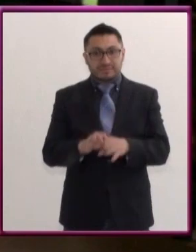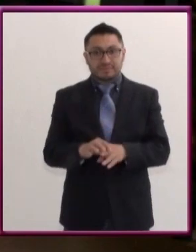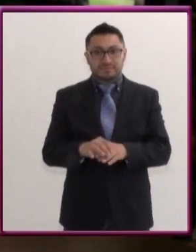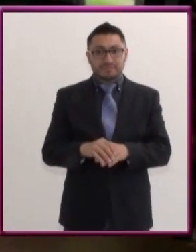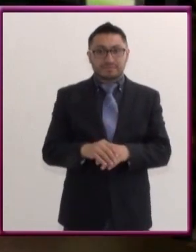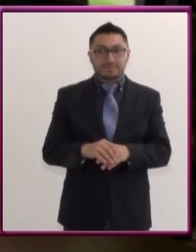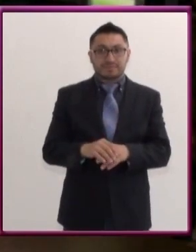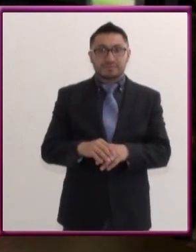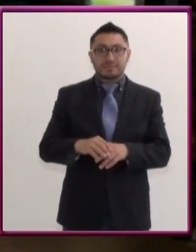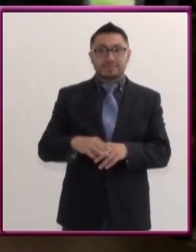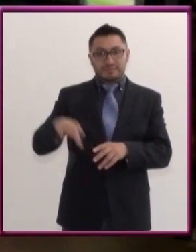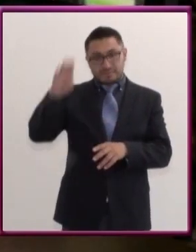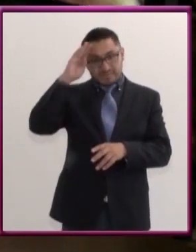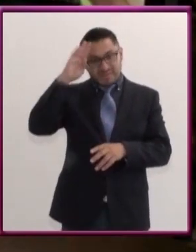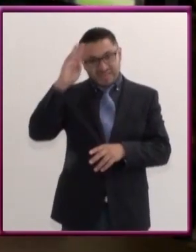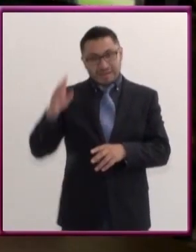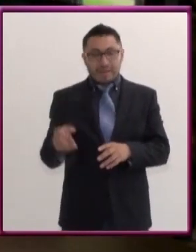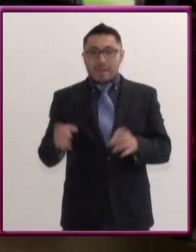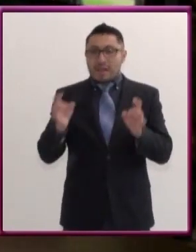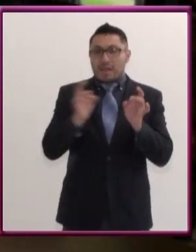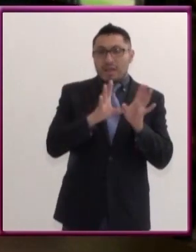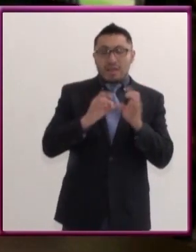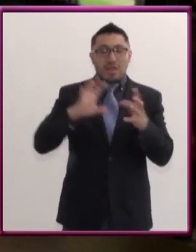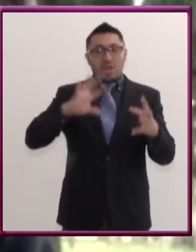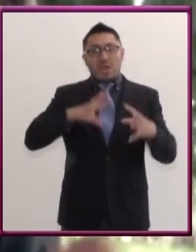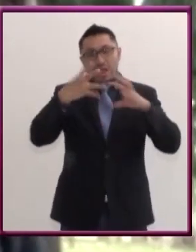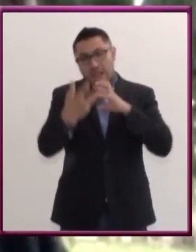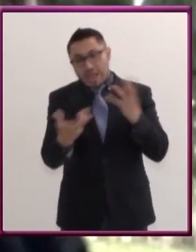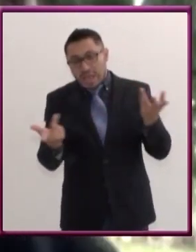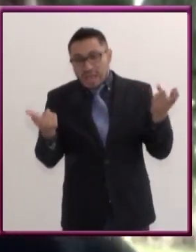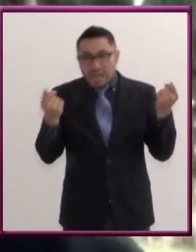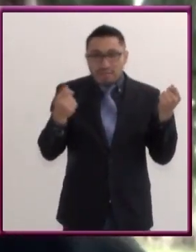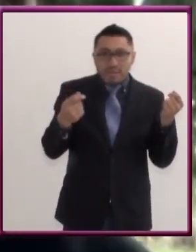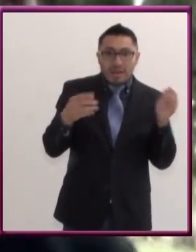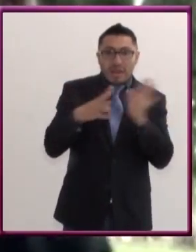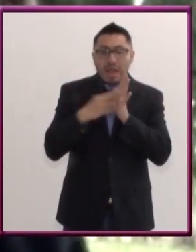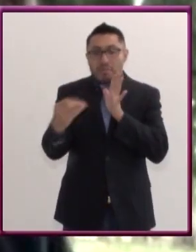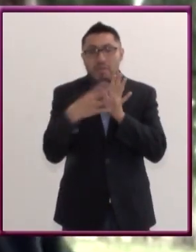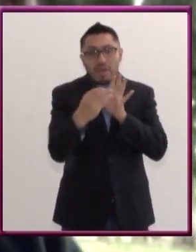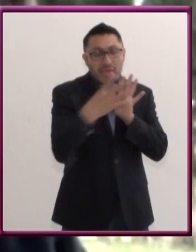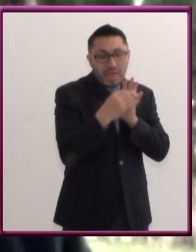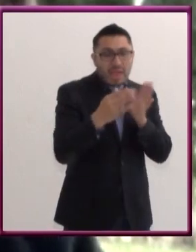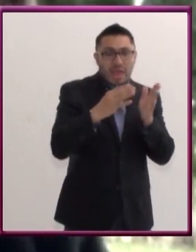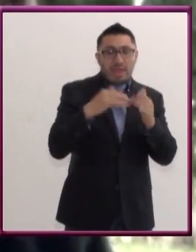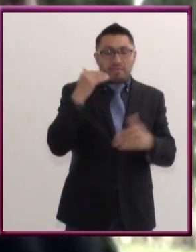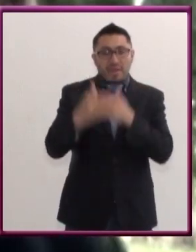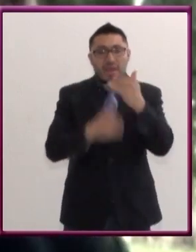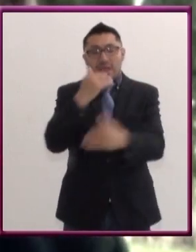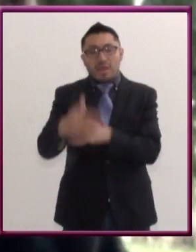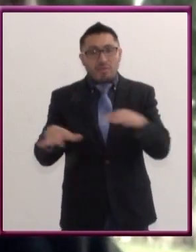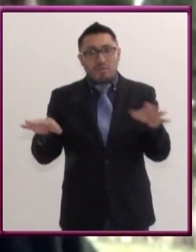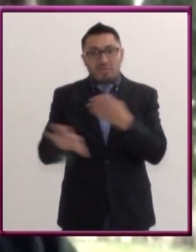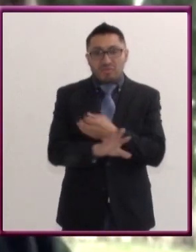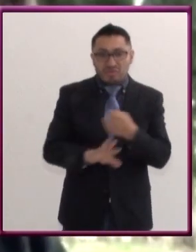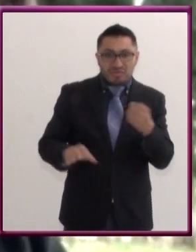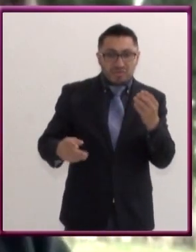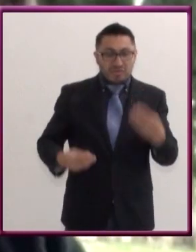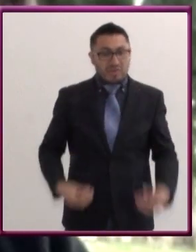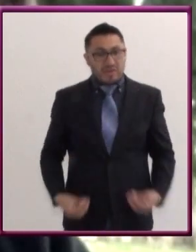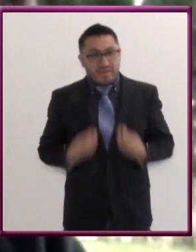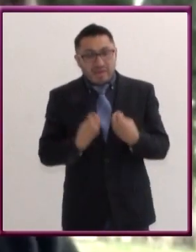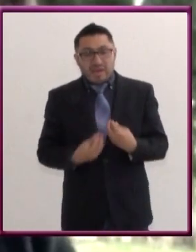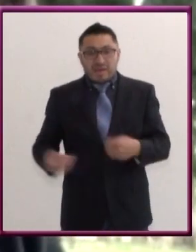sé, pensaría en fenómenos climatológicos, podría ser incluso en pandemias, evolución de especies,